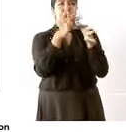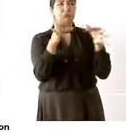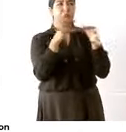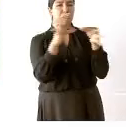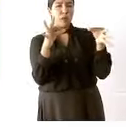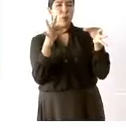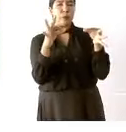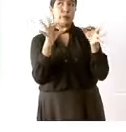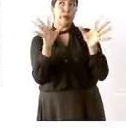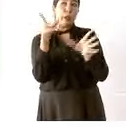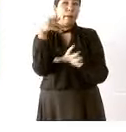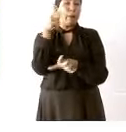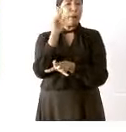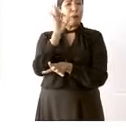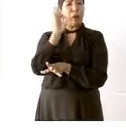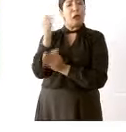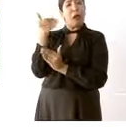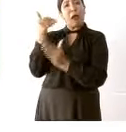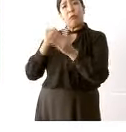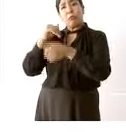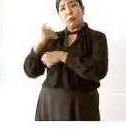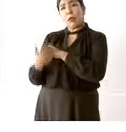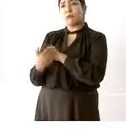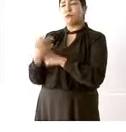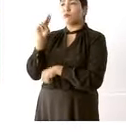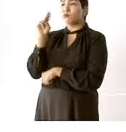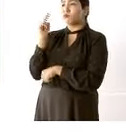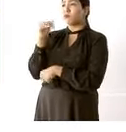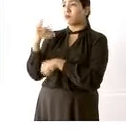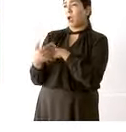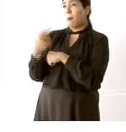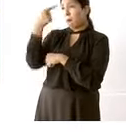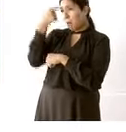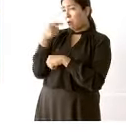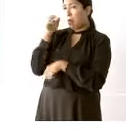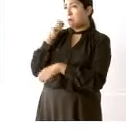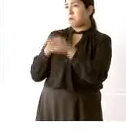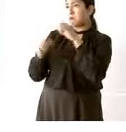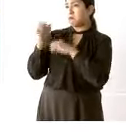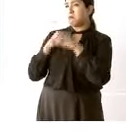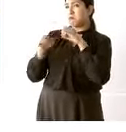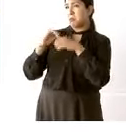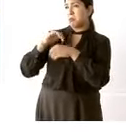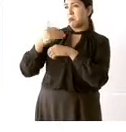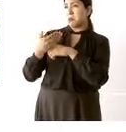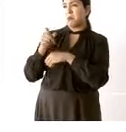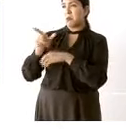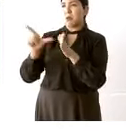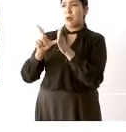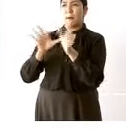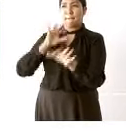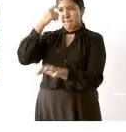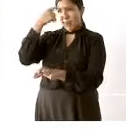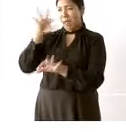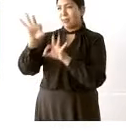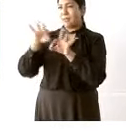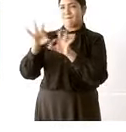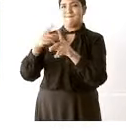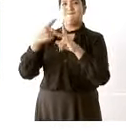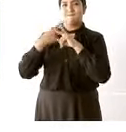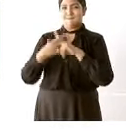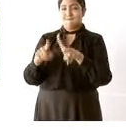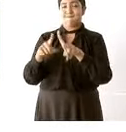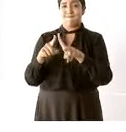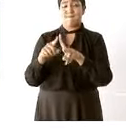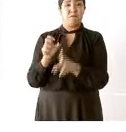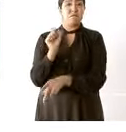terminar esta licitación para que empiecen a trabajar la empresa o las empresas que ganen esta licitación. Y lo mismo es en Salina Cruz,